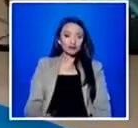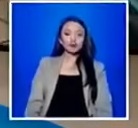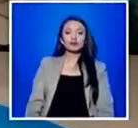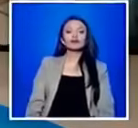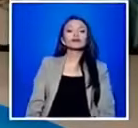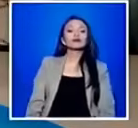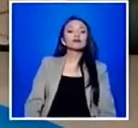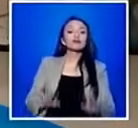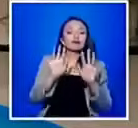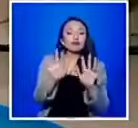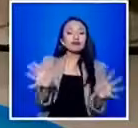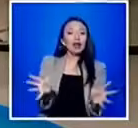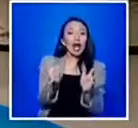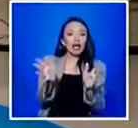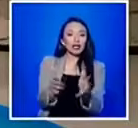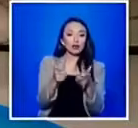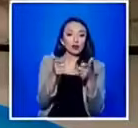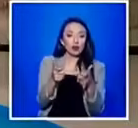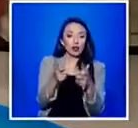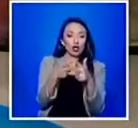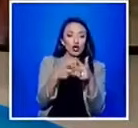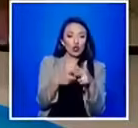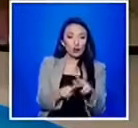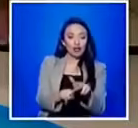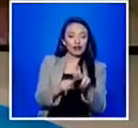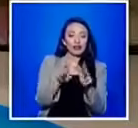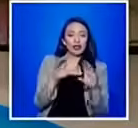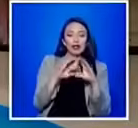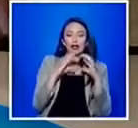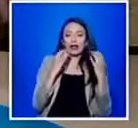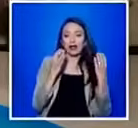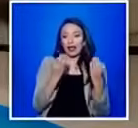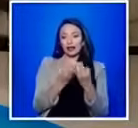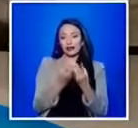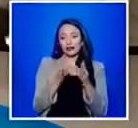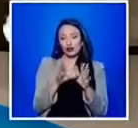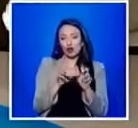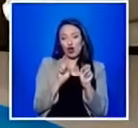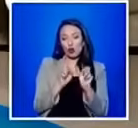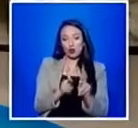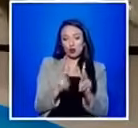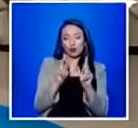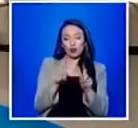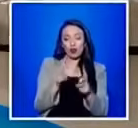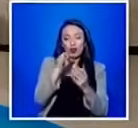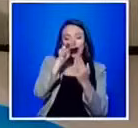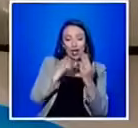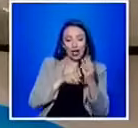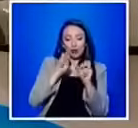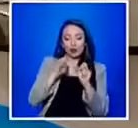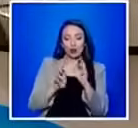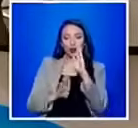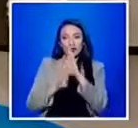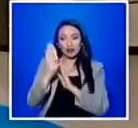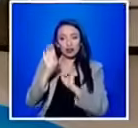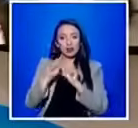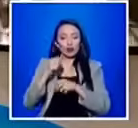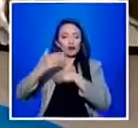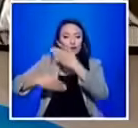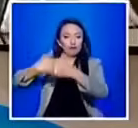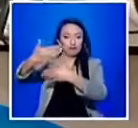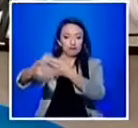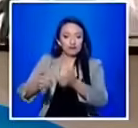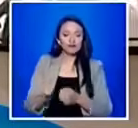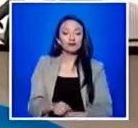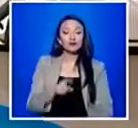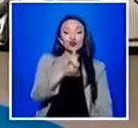chicos, ánimo el día de hoy, inicia un nuevo ciclo educativo para que ustedes tengan la oportunidad de crecer, de leer y desarrollarse en diferentes actividades.